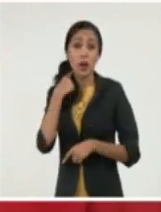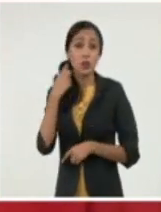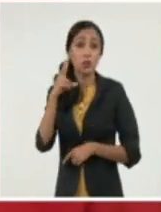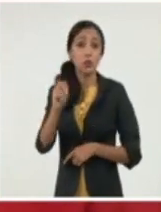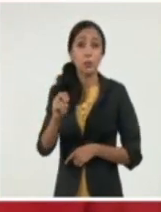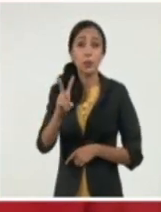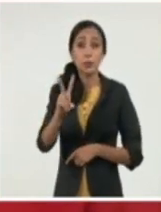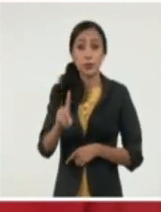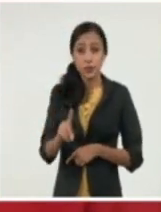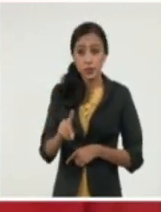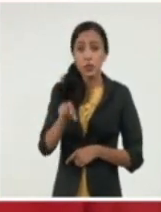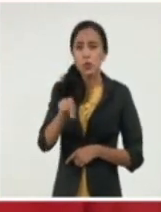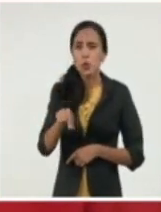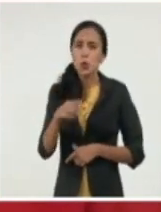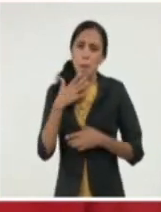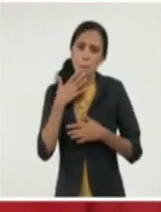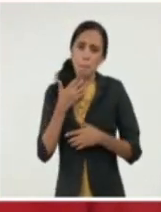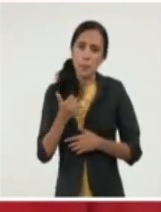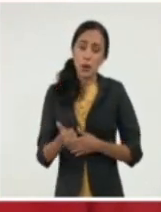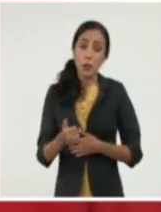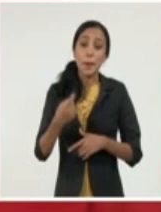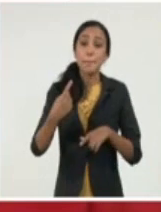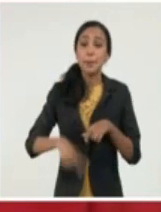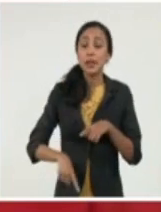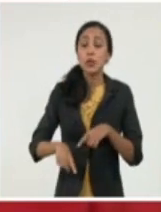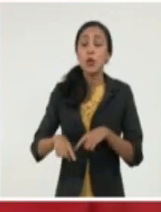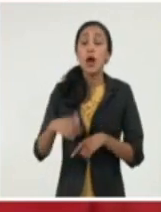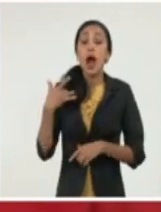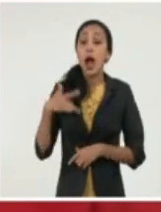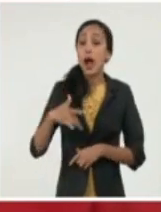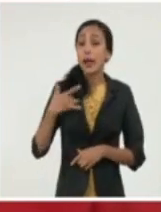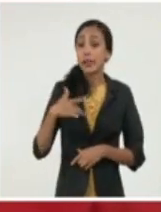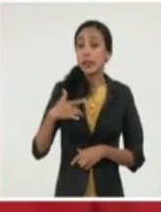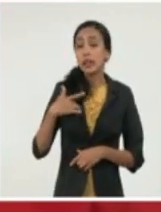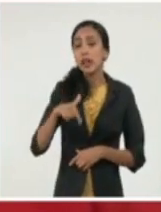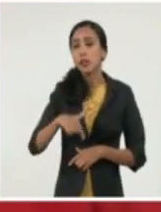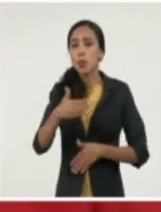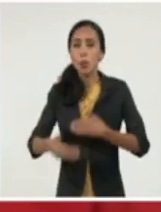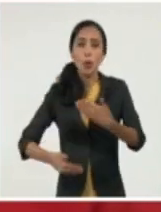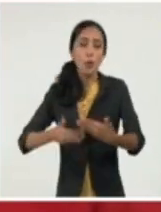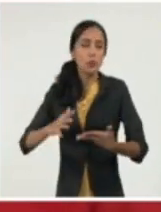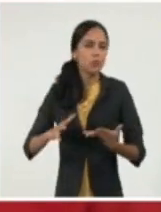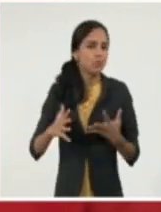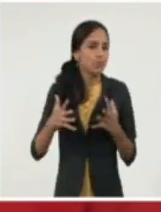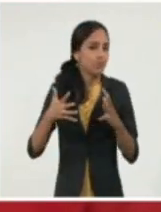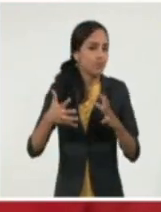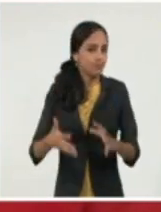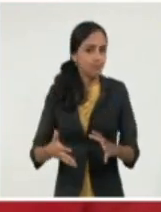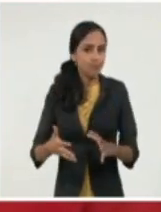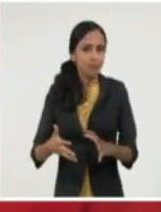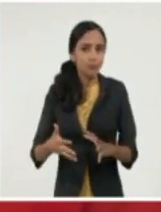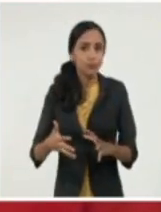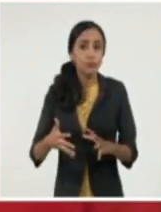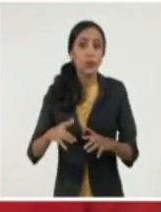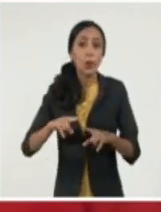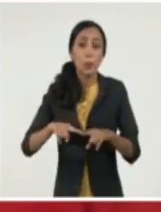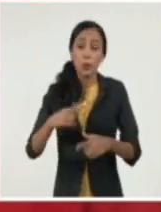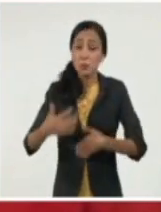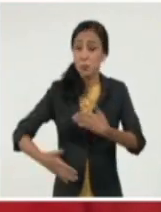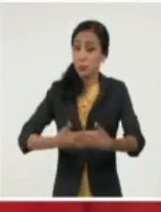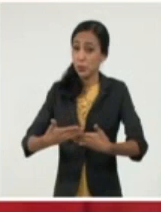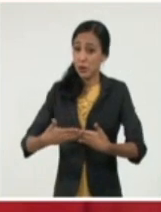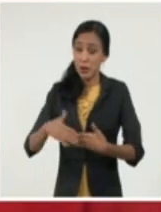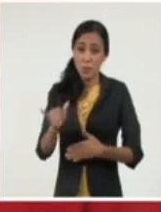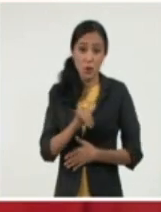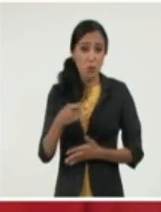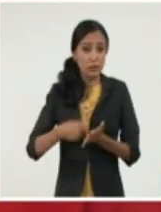de la hiperinflación. Y Argentina está en un proceso muy complejo de ascenso de la inflación en